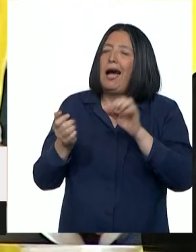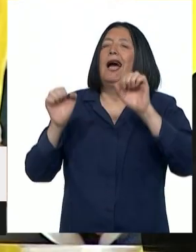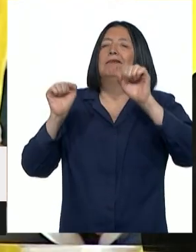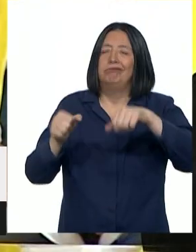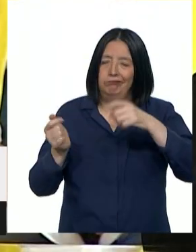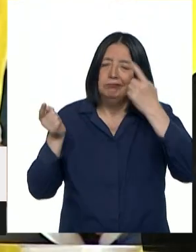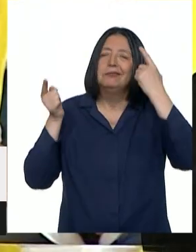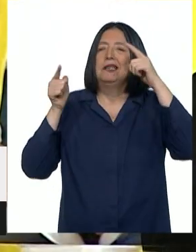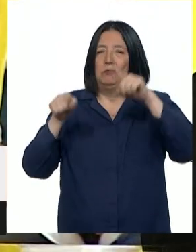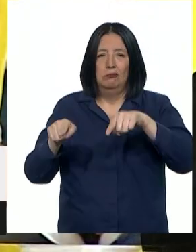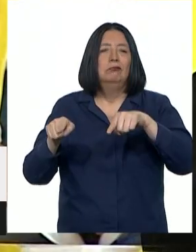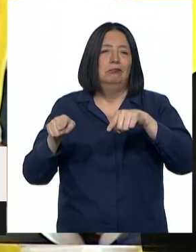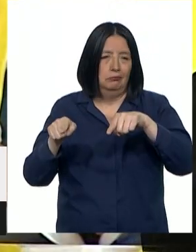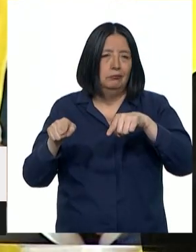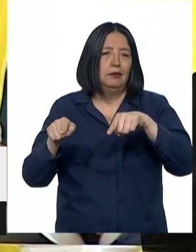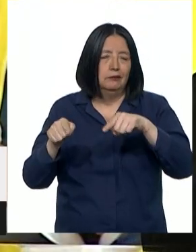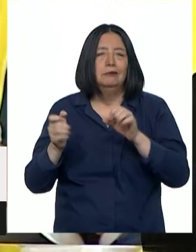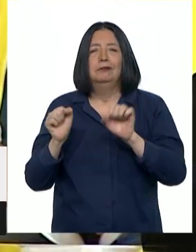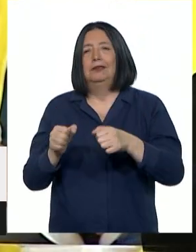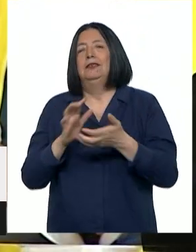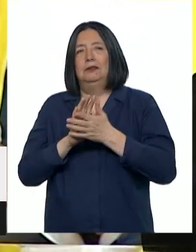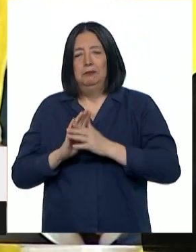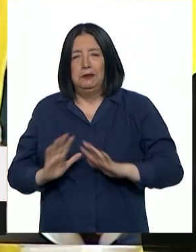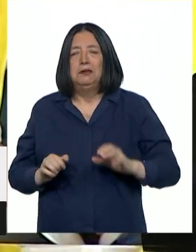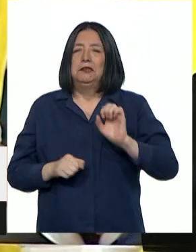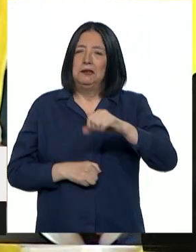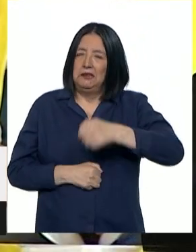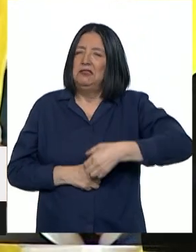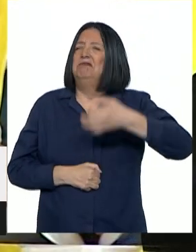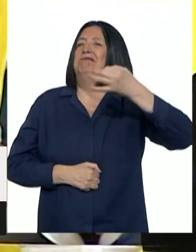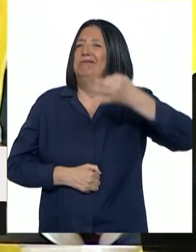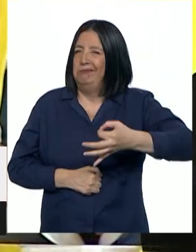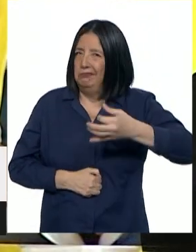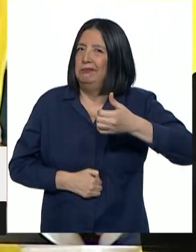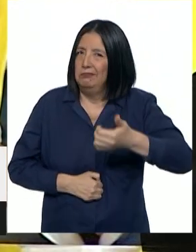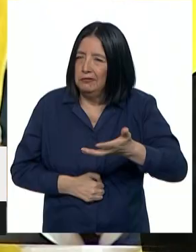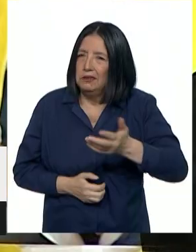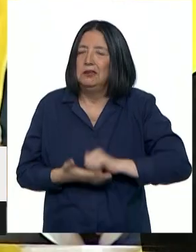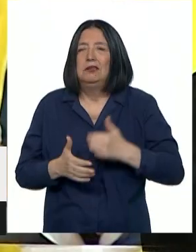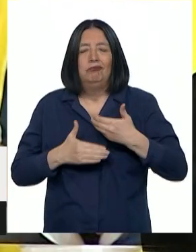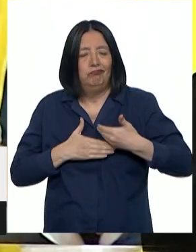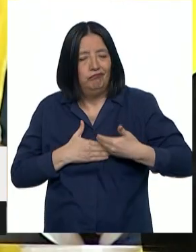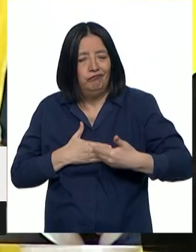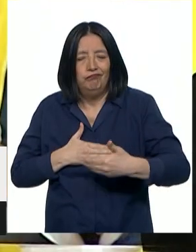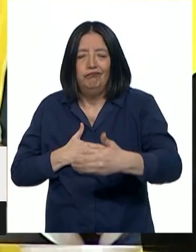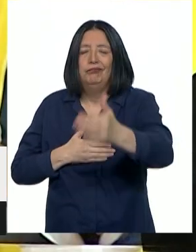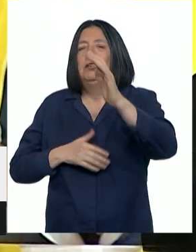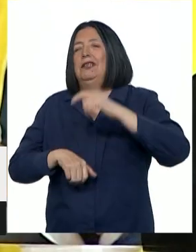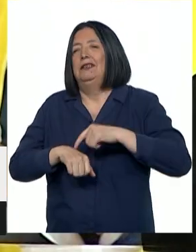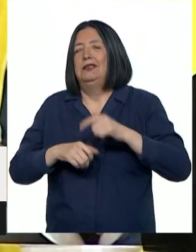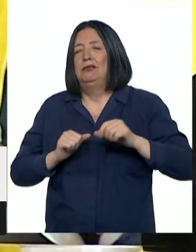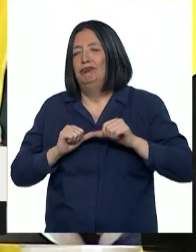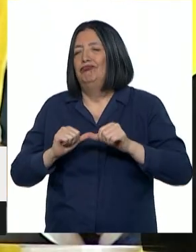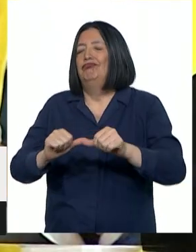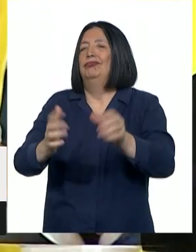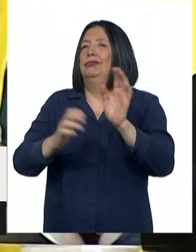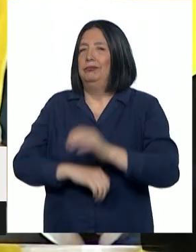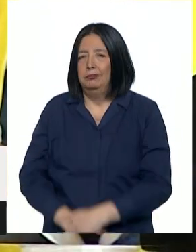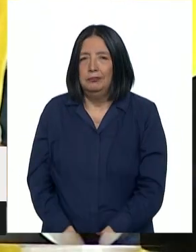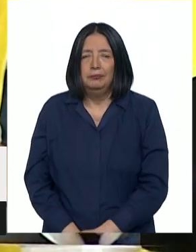llegamos a acuerdos pacíficos, valederos y duraderos en el tiempo.